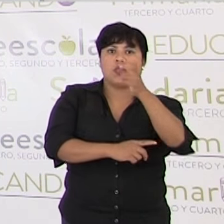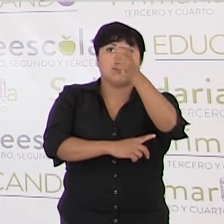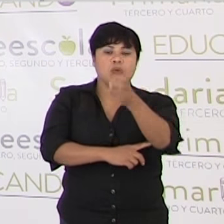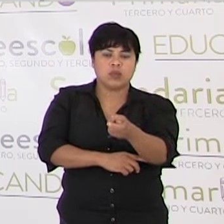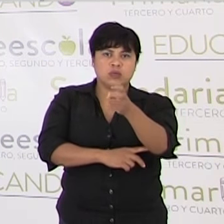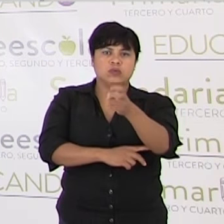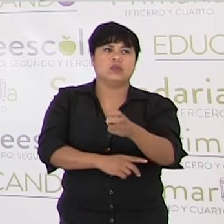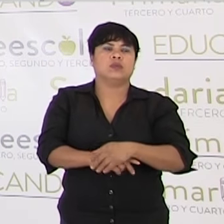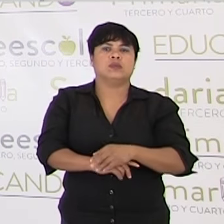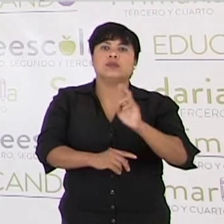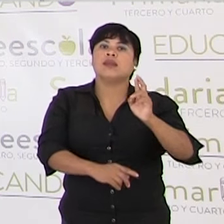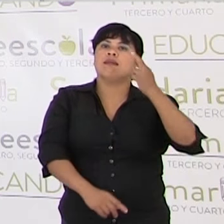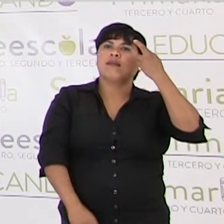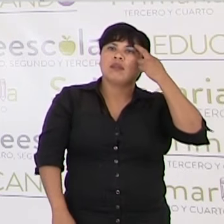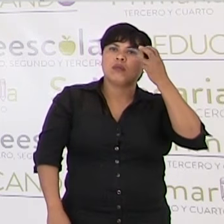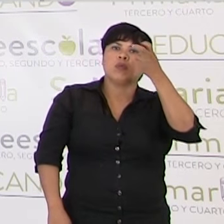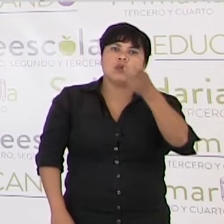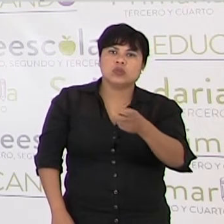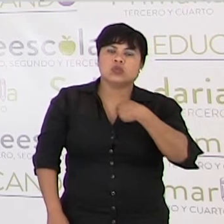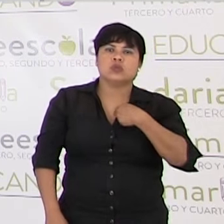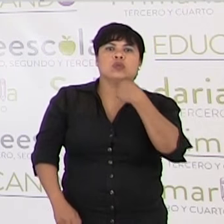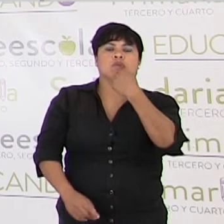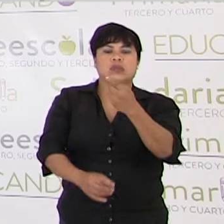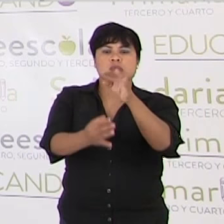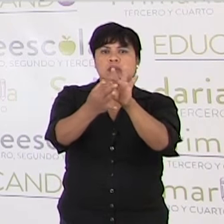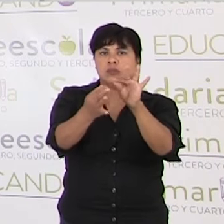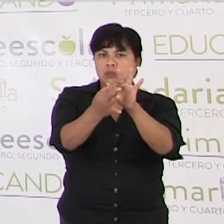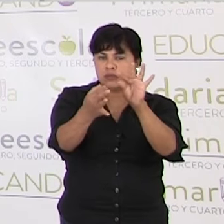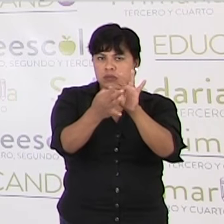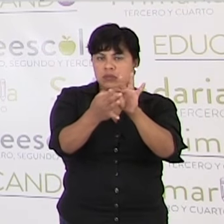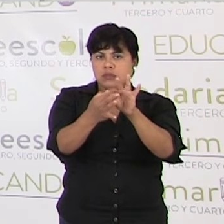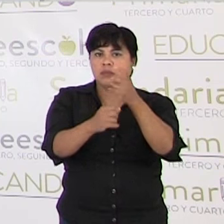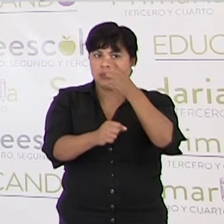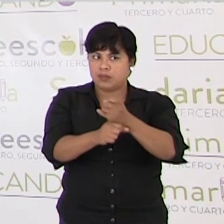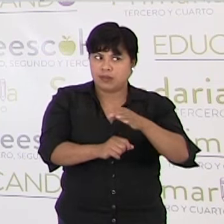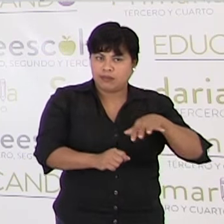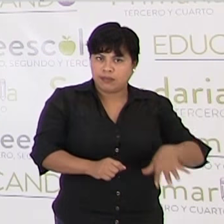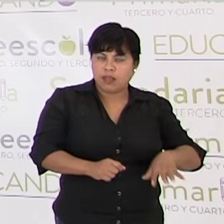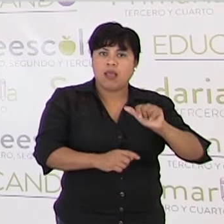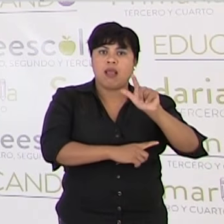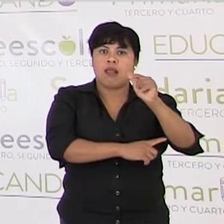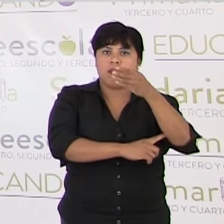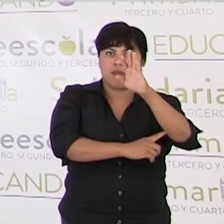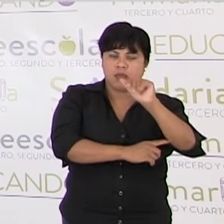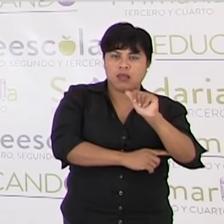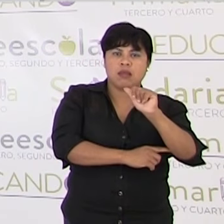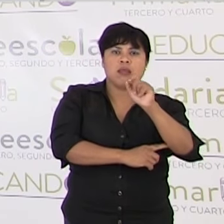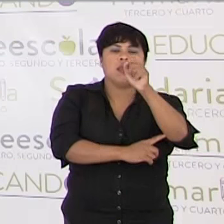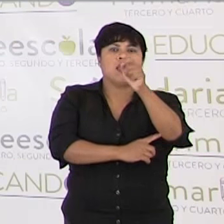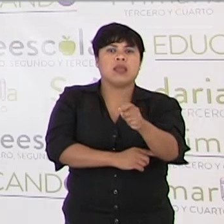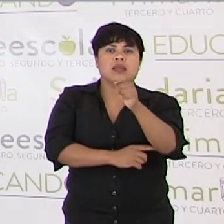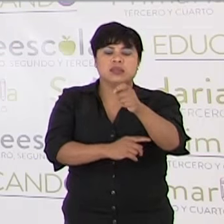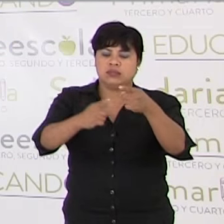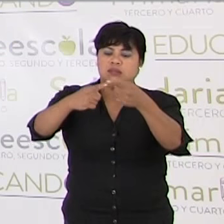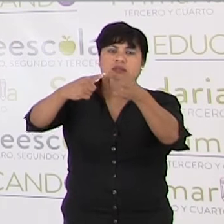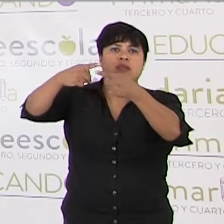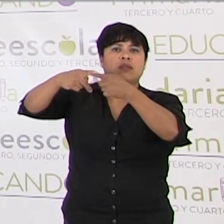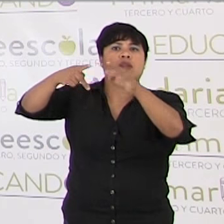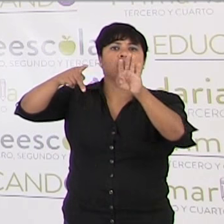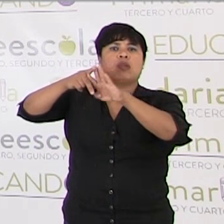eso recordamos, o por eso les expliqué primero, ¿sí?, que el álgebra, ¿sí?, es una rama de